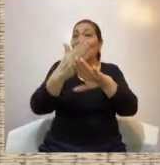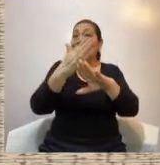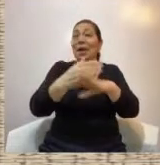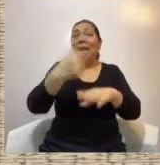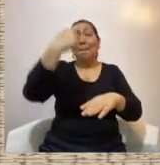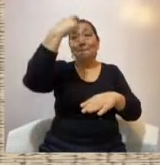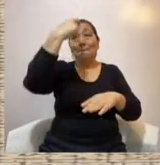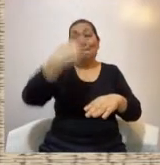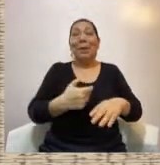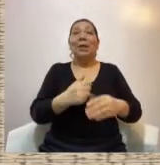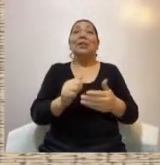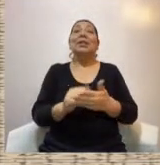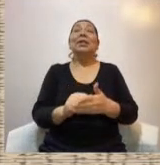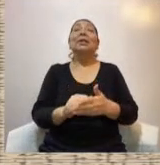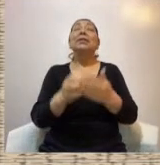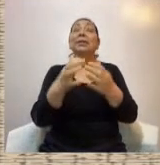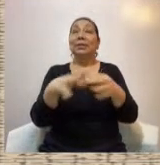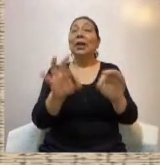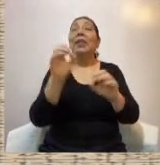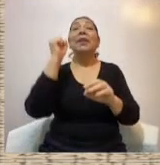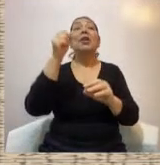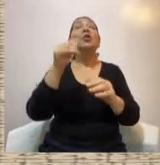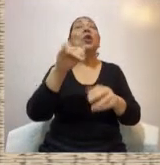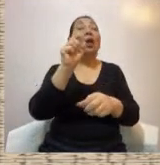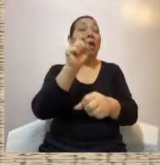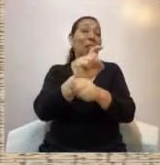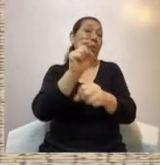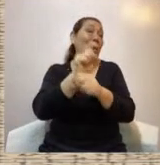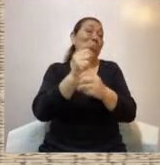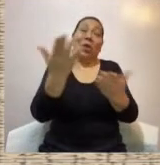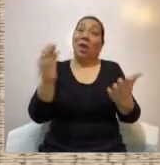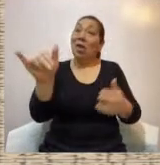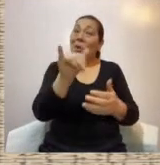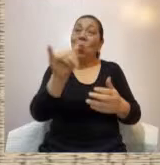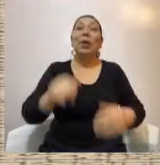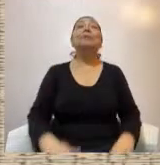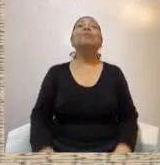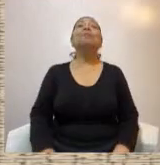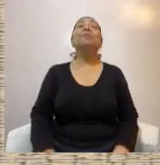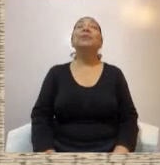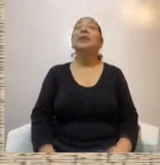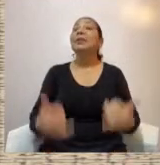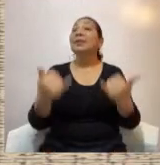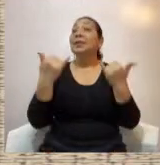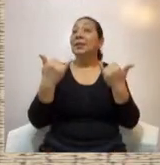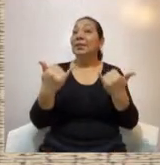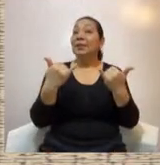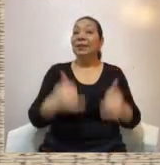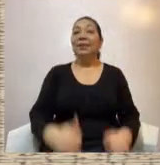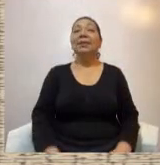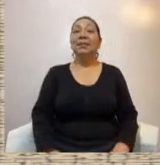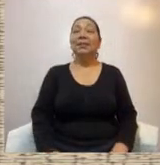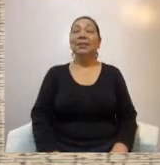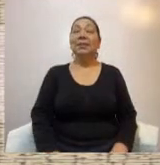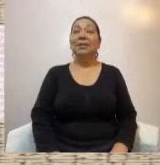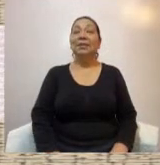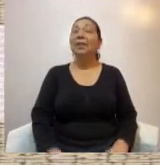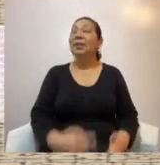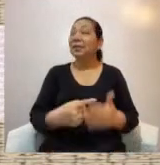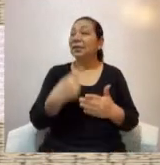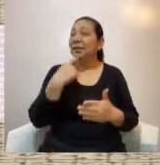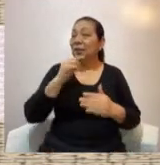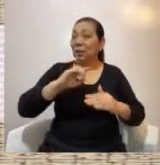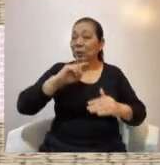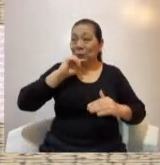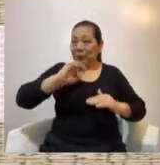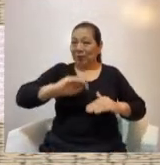libre desarrollo de la personalidad y esencialmente el derecho a la educación. Bien, precisamente en esa línea en